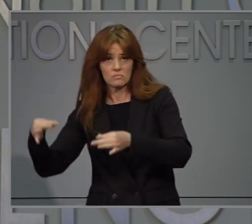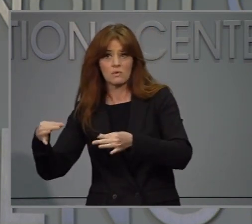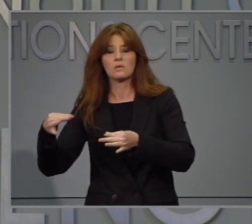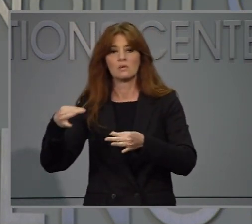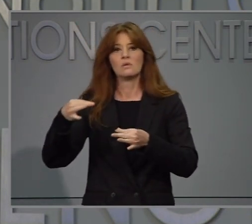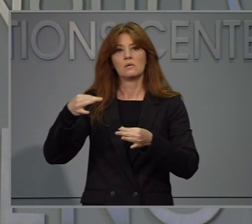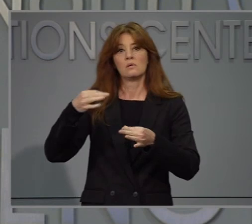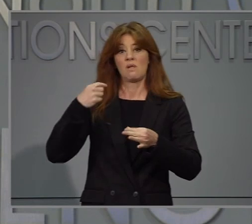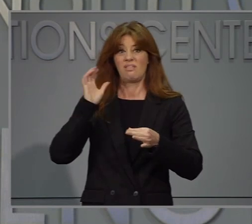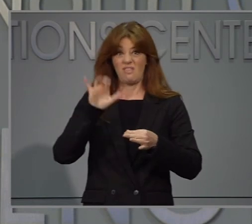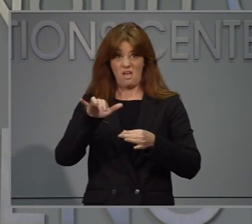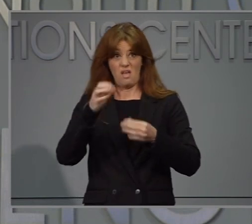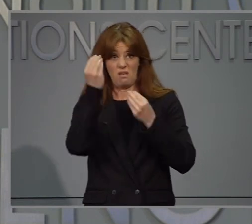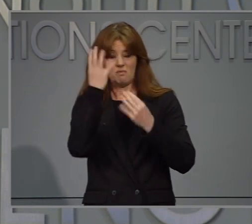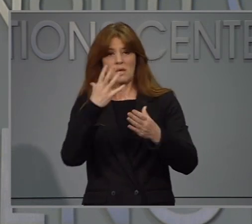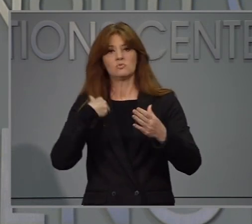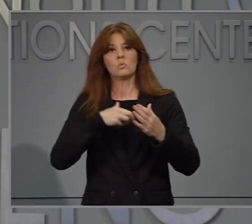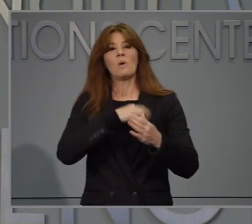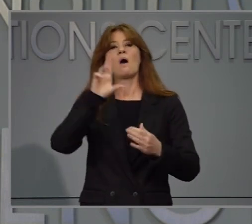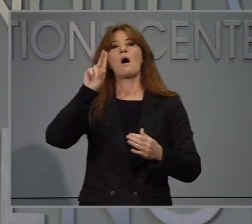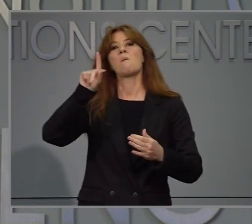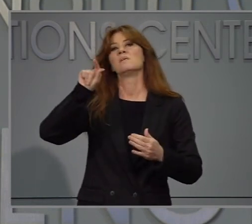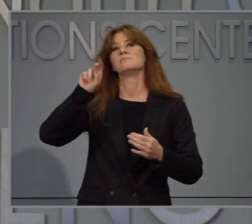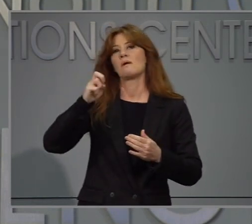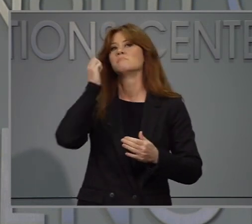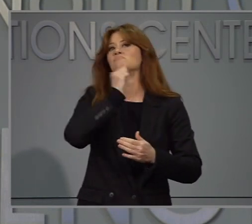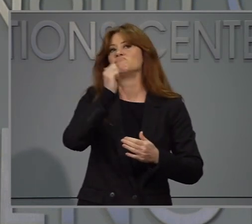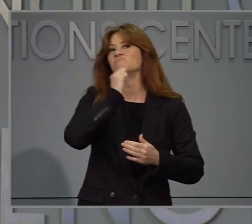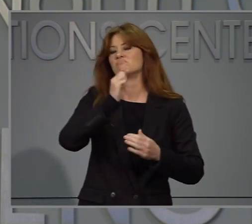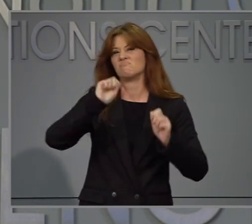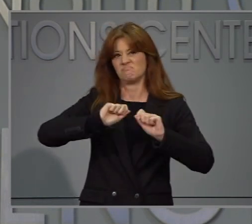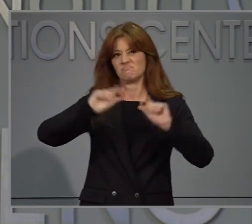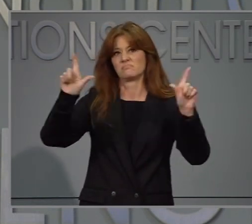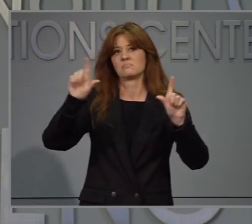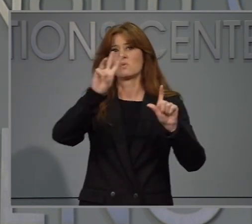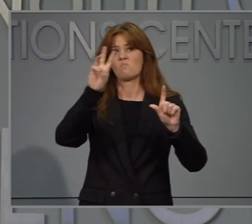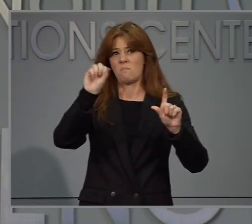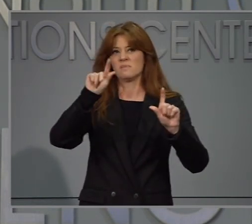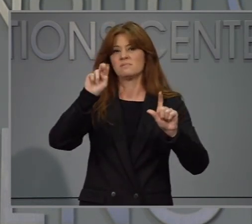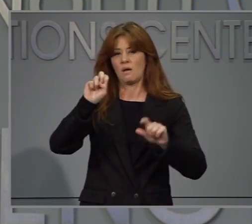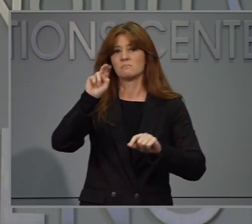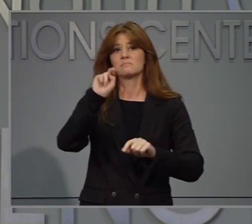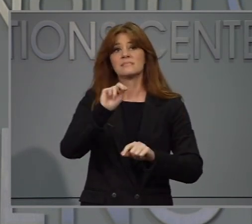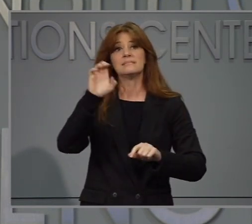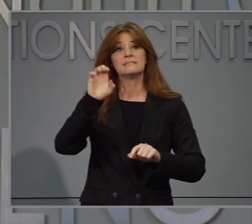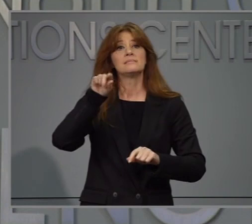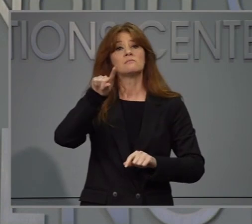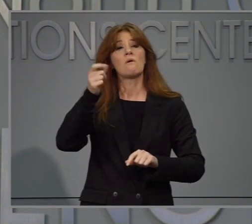nuestras decisiones. Estas gráficas se actualizan diariamente en el conteo de casos en el sitio web